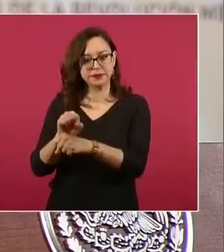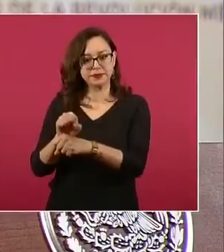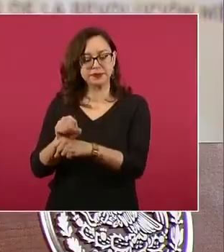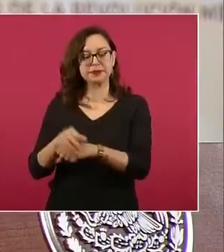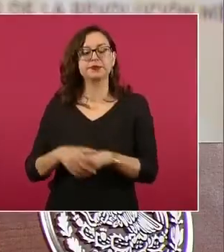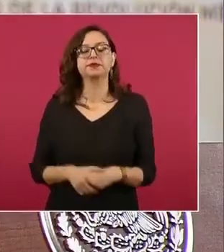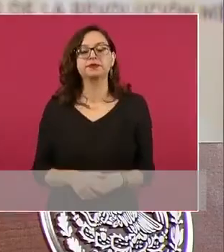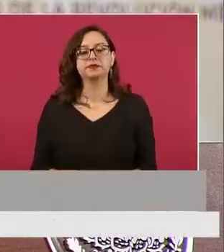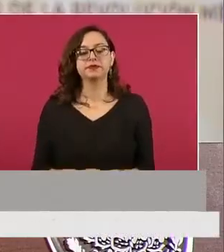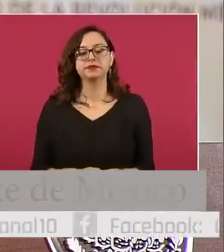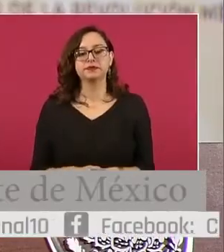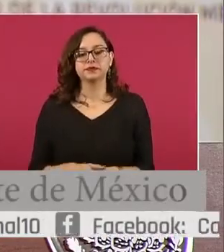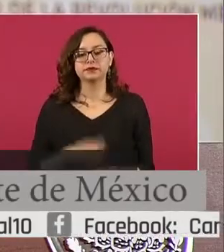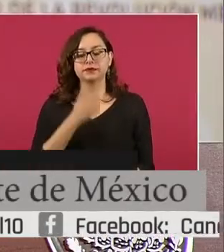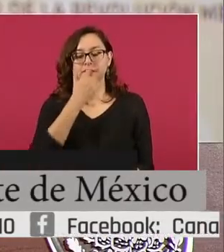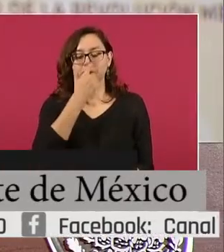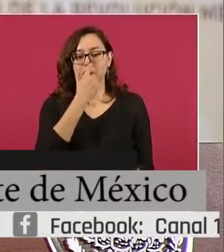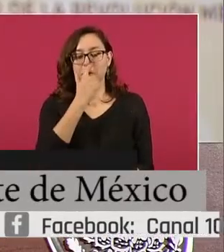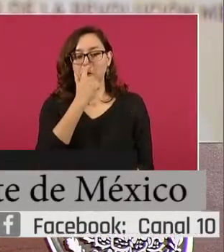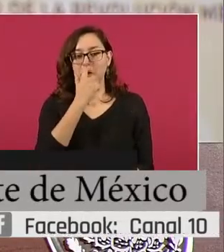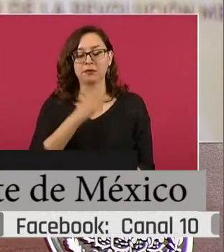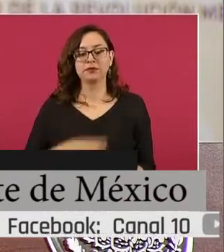acuérdense que